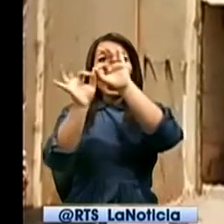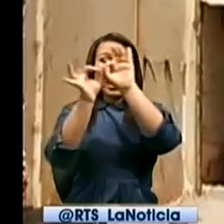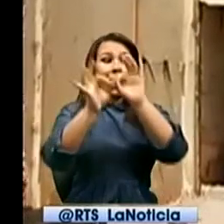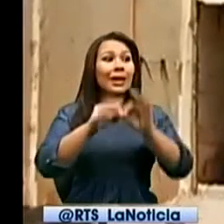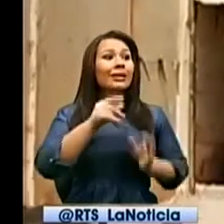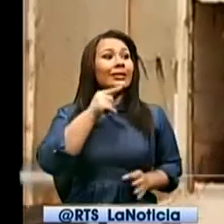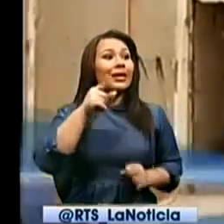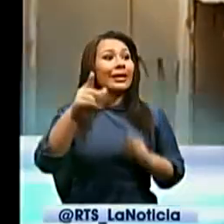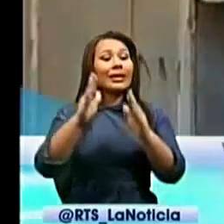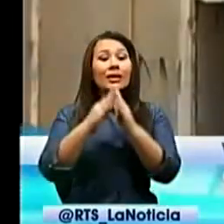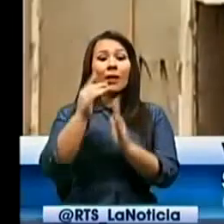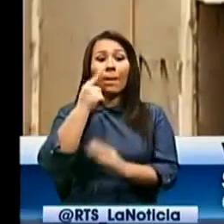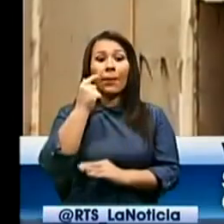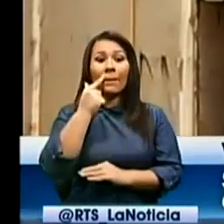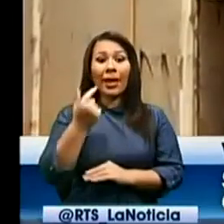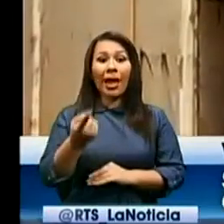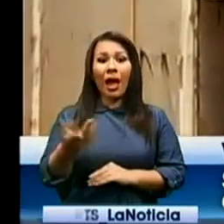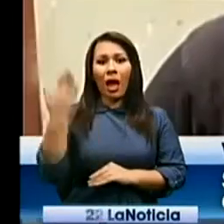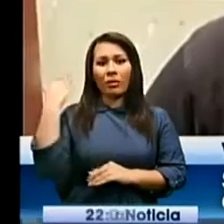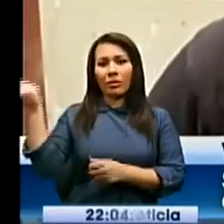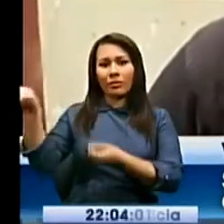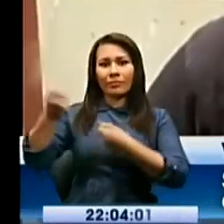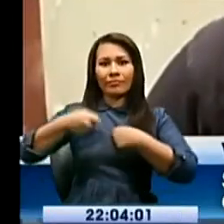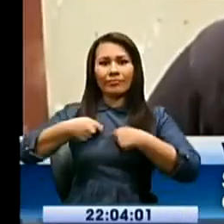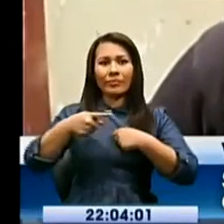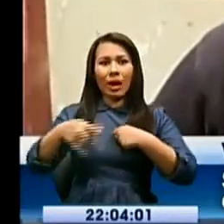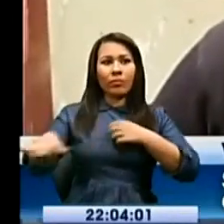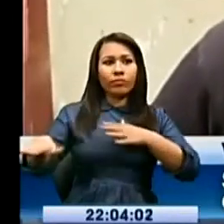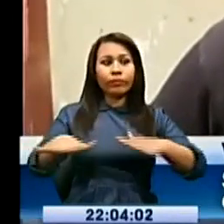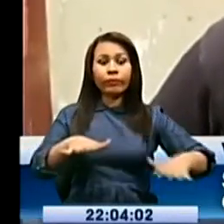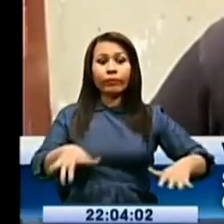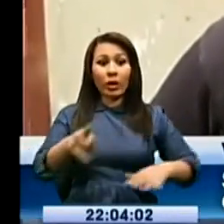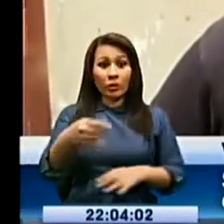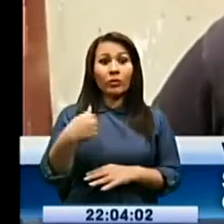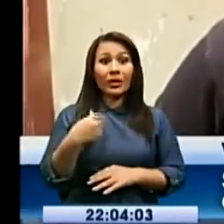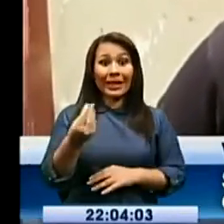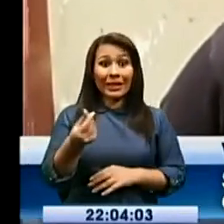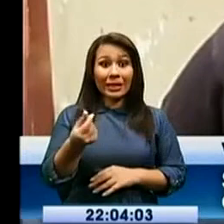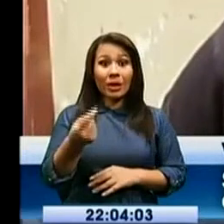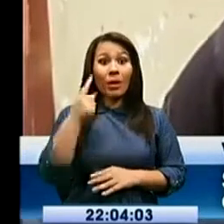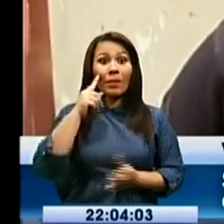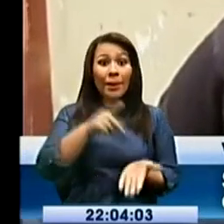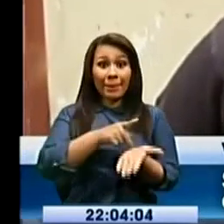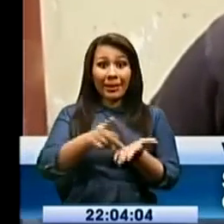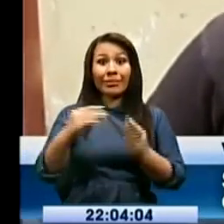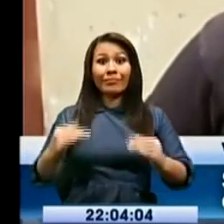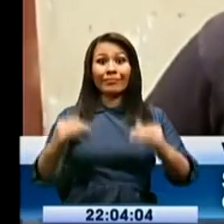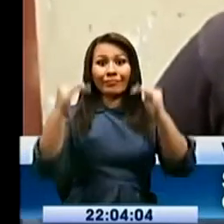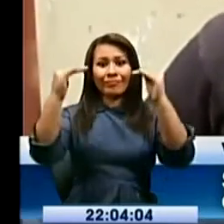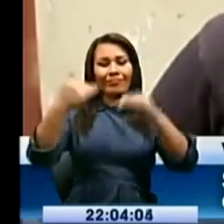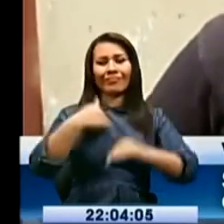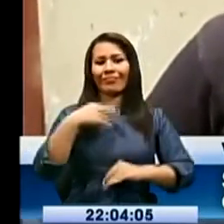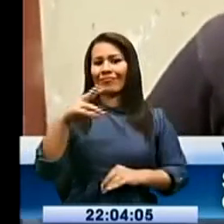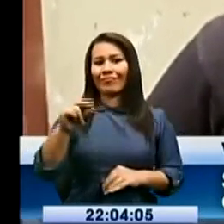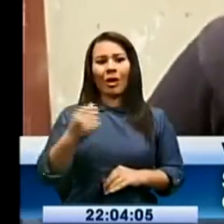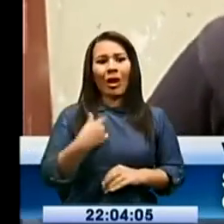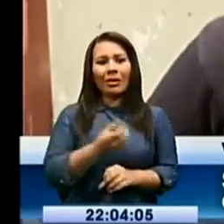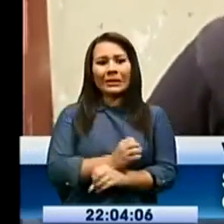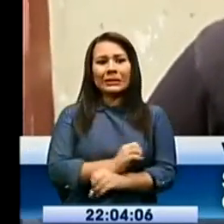sus padres, que resultó afectada. ¿Tienen ustedes recursos para levantar, aunque sea un piso más? No, ya no, absolutamente